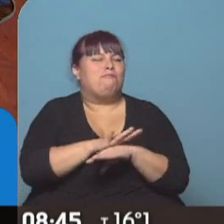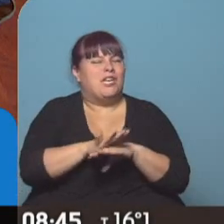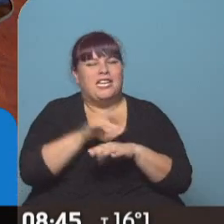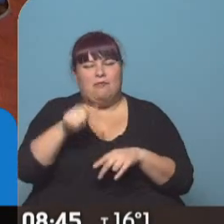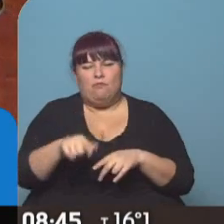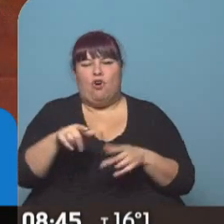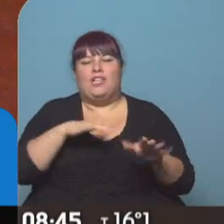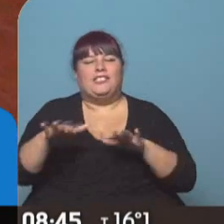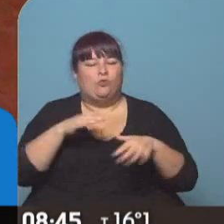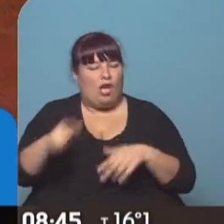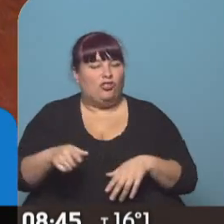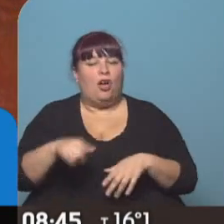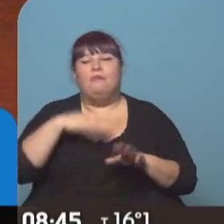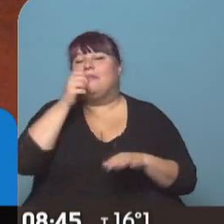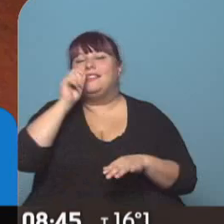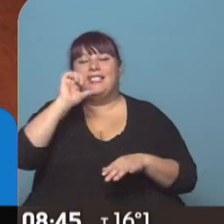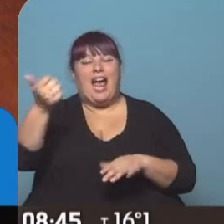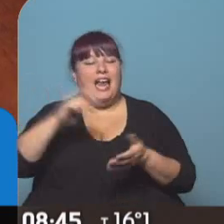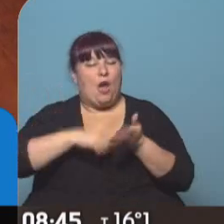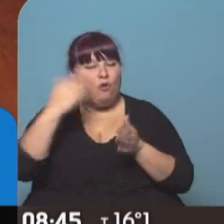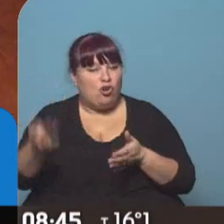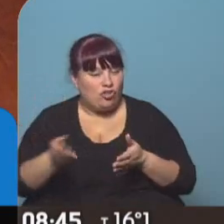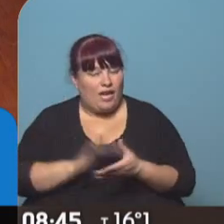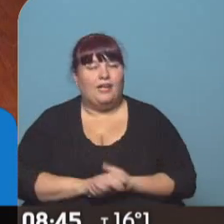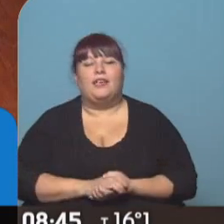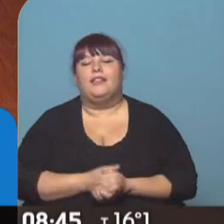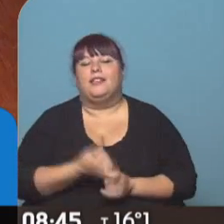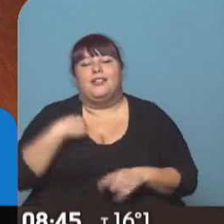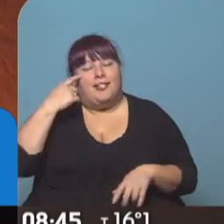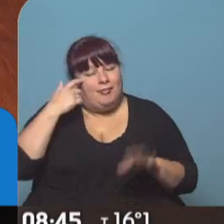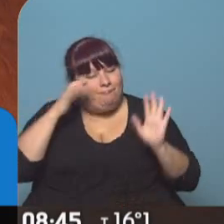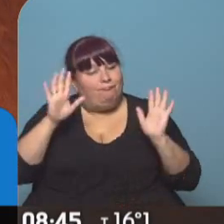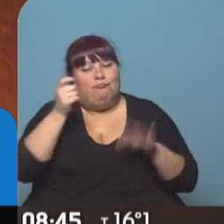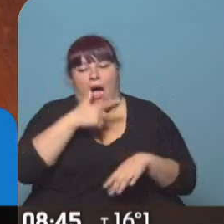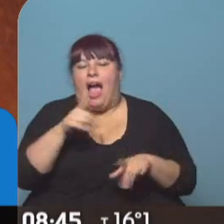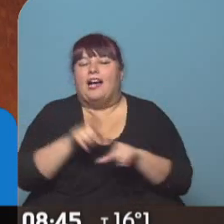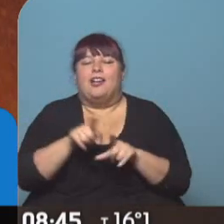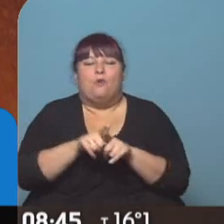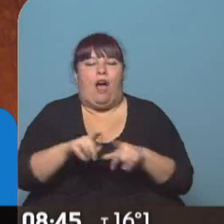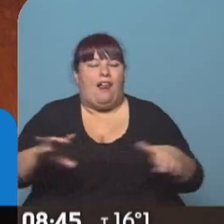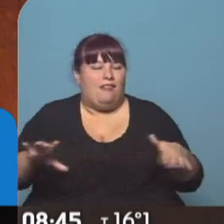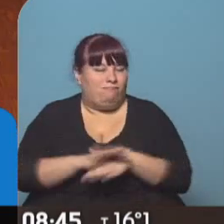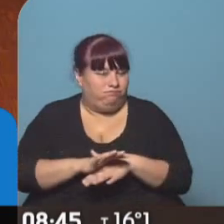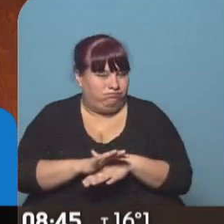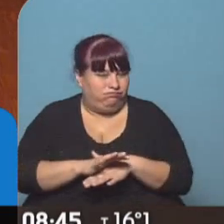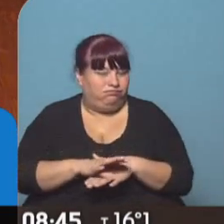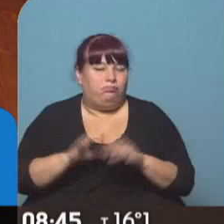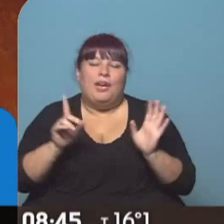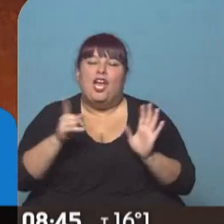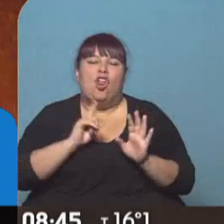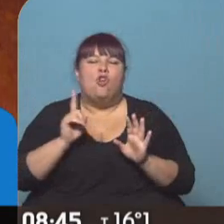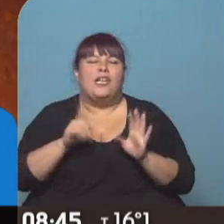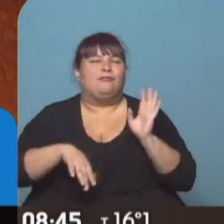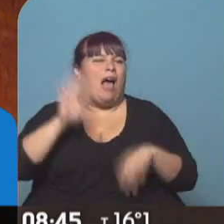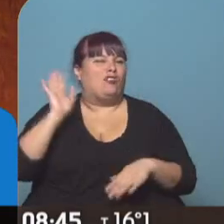este estado situación mucho más si gana la provincia de buenos aires creo que vamos a ver un macri más asertivo aunque no tenga